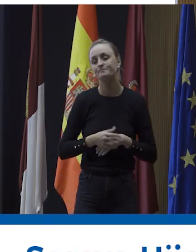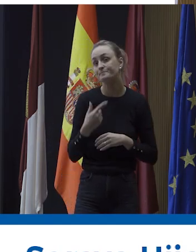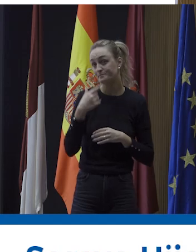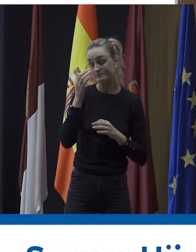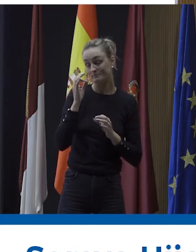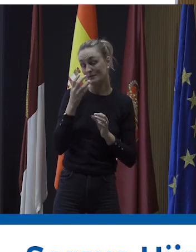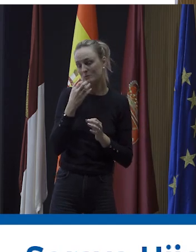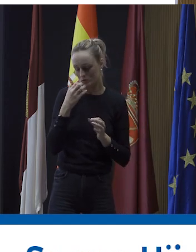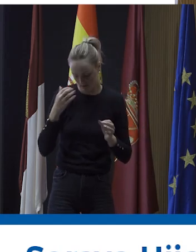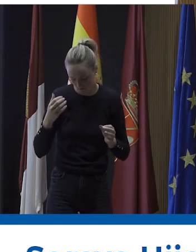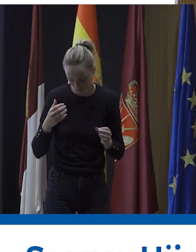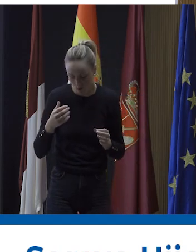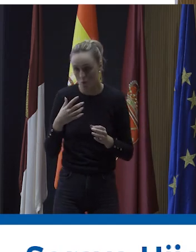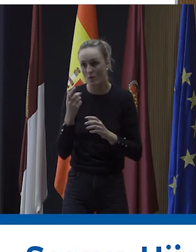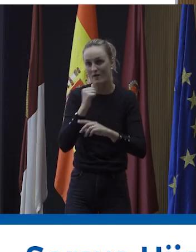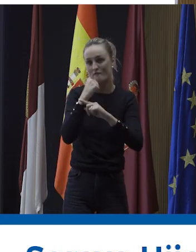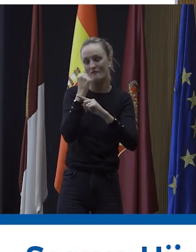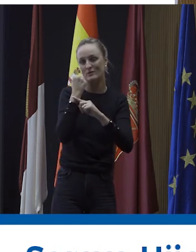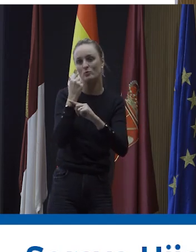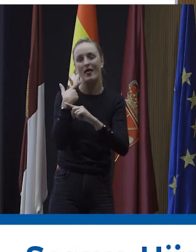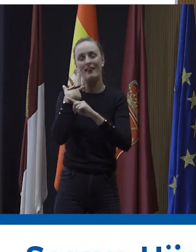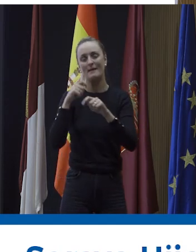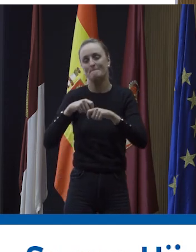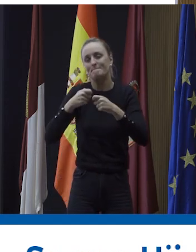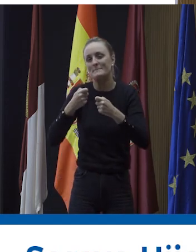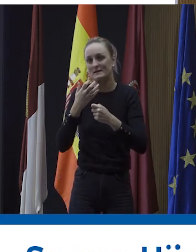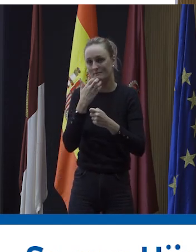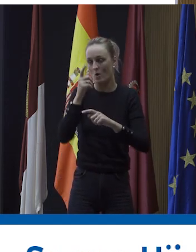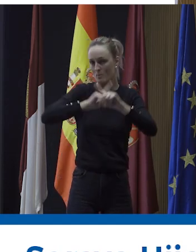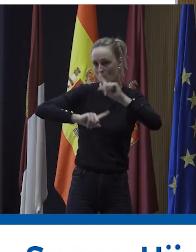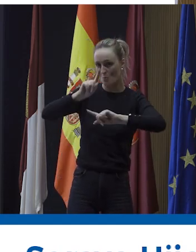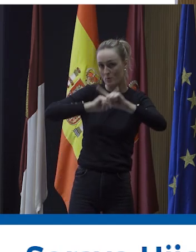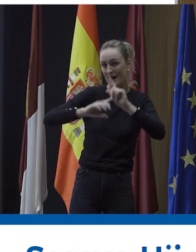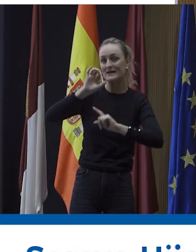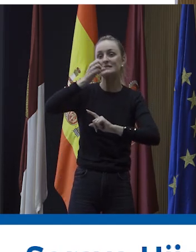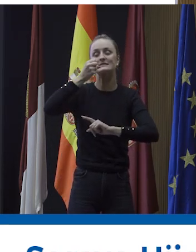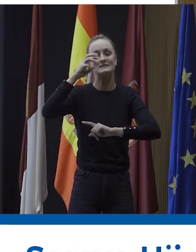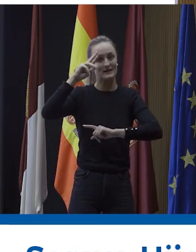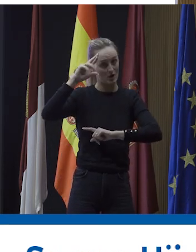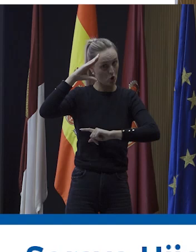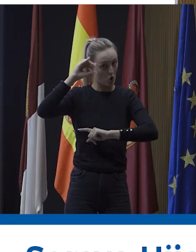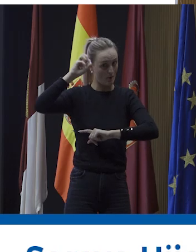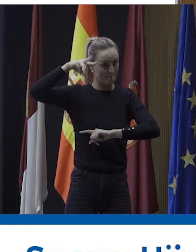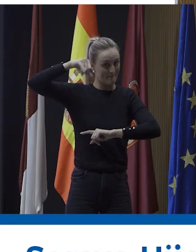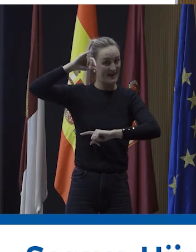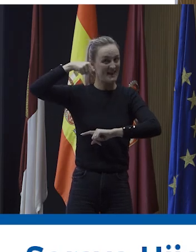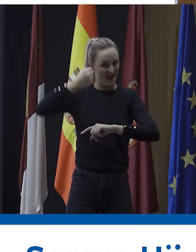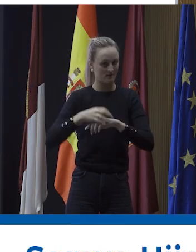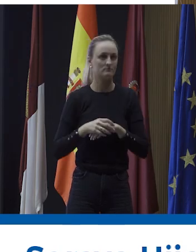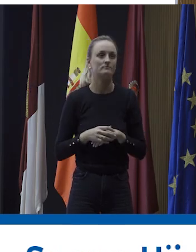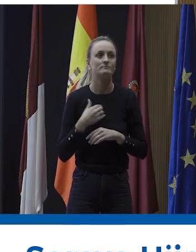hecho de tener una fractura vertebral o un problema de sarcopenia. ¿Y cuál es